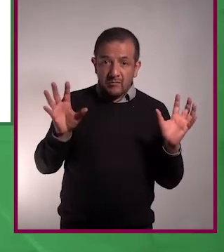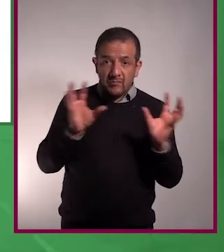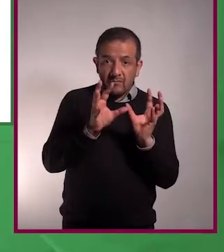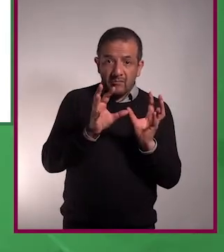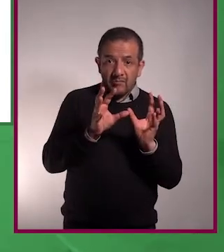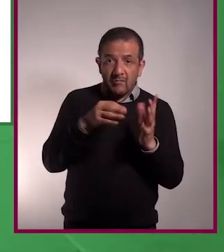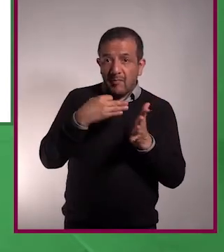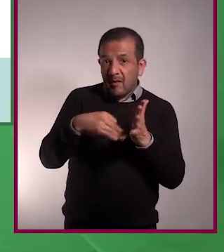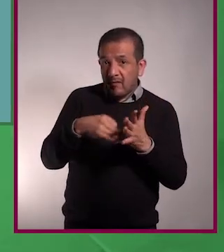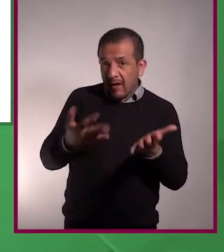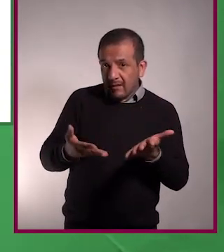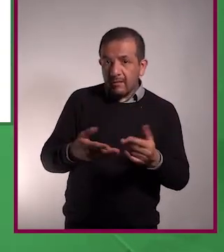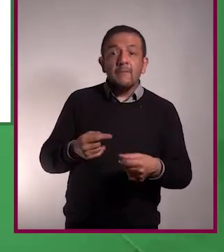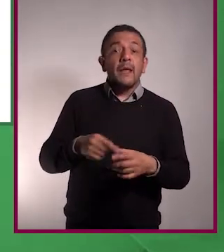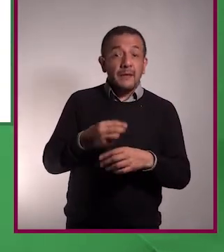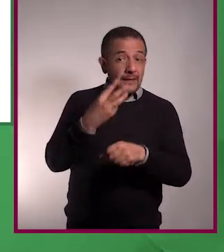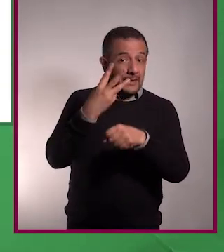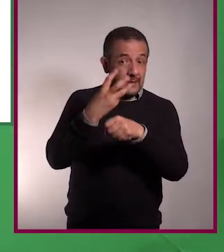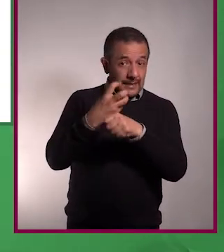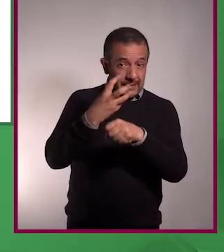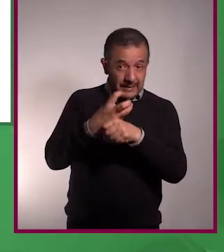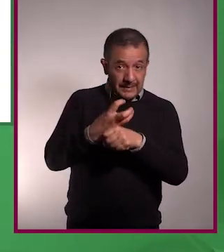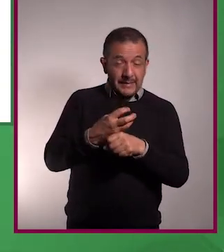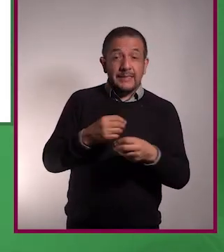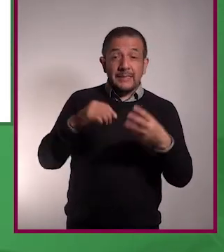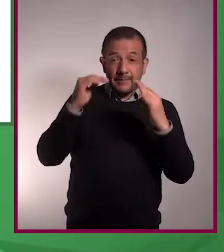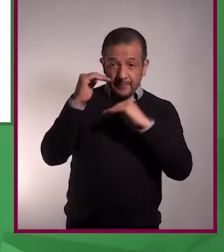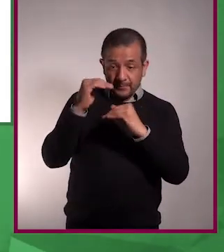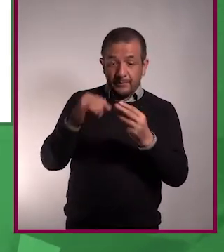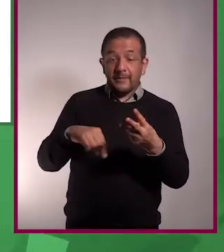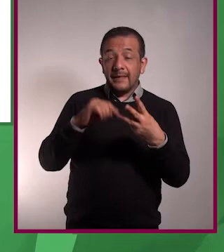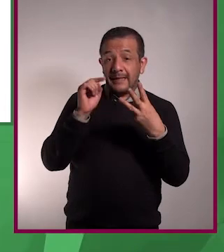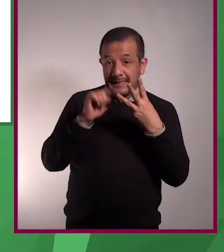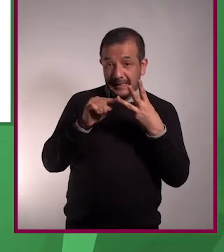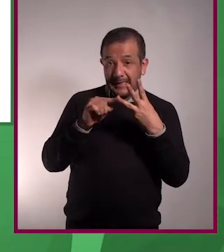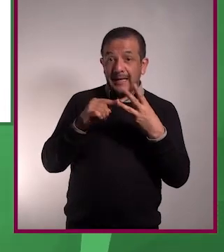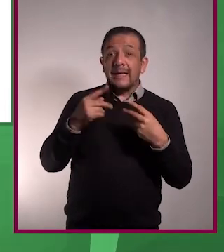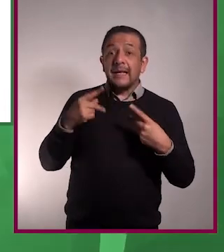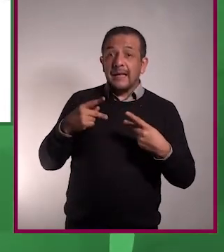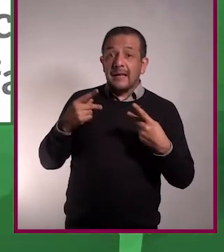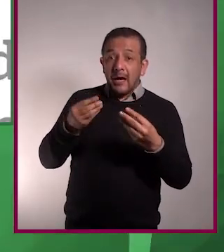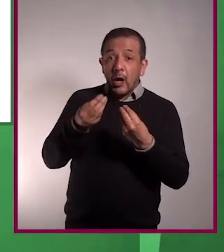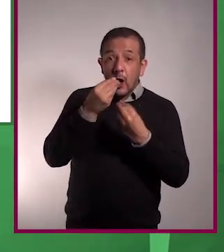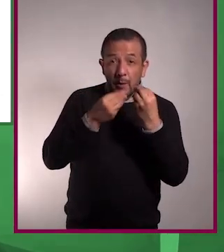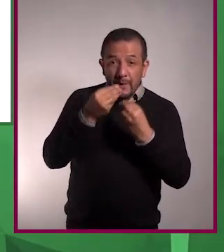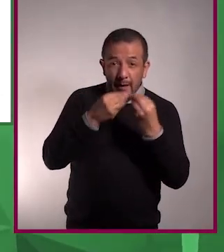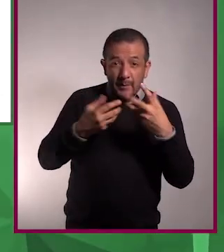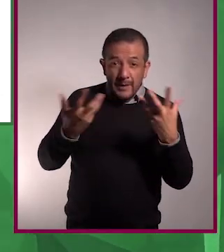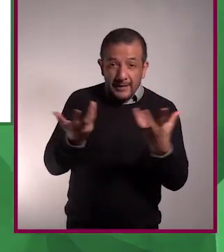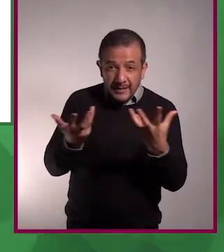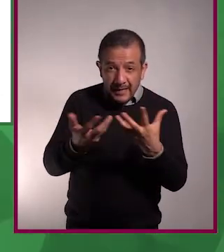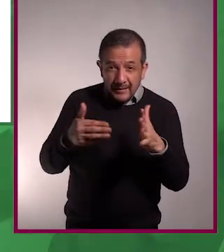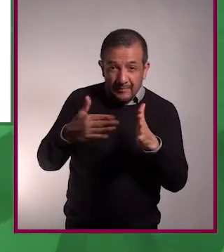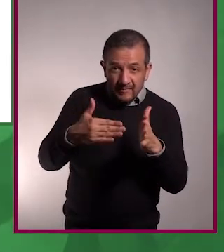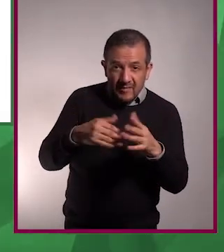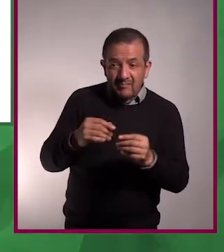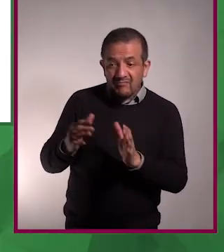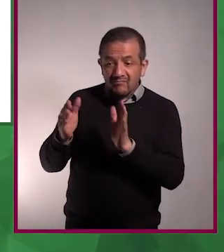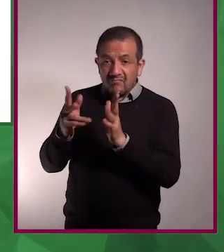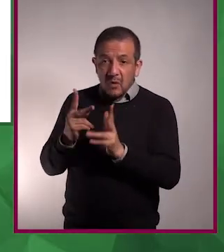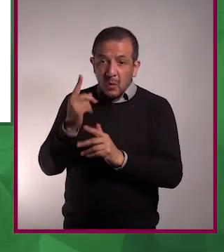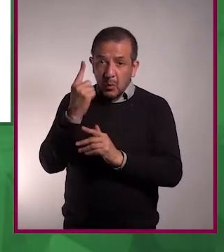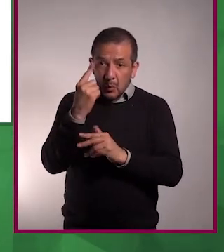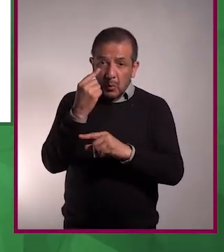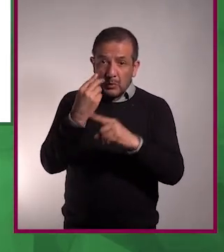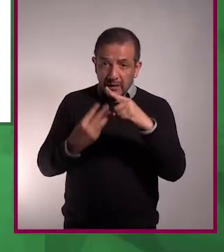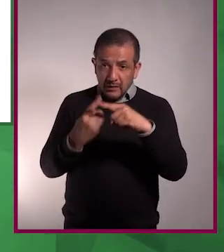cerdo. Tercer límite: 1/3 de la comida se despilfarra. De toda la comida producida, 1/3 no